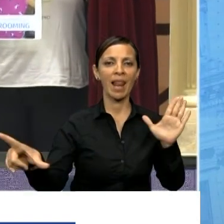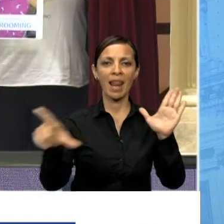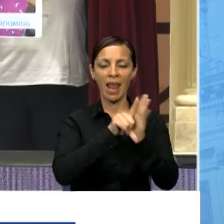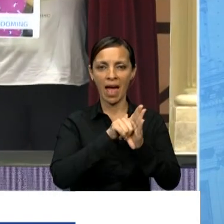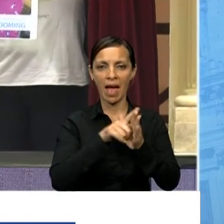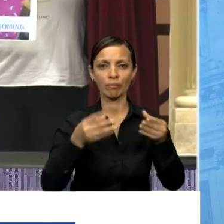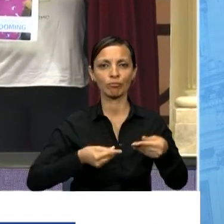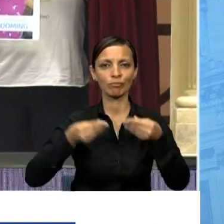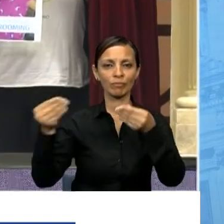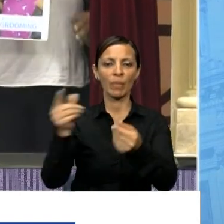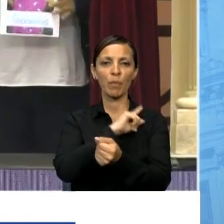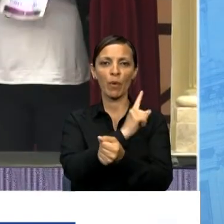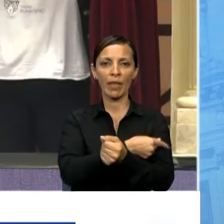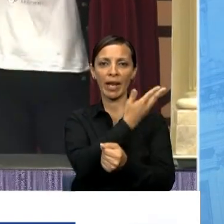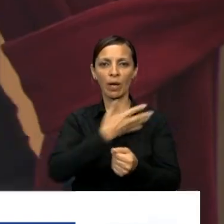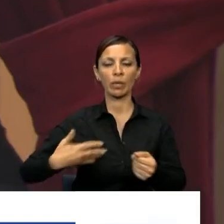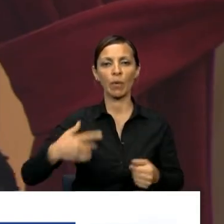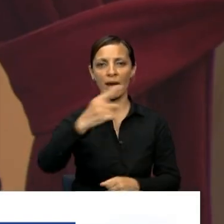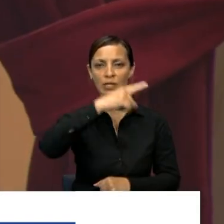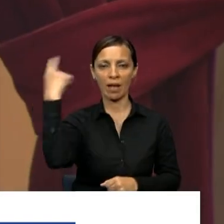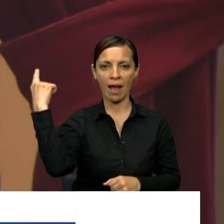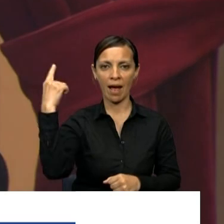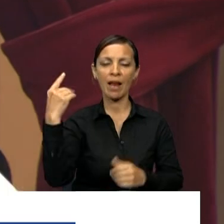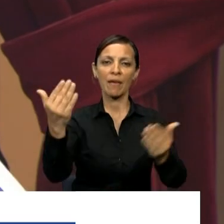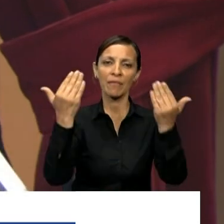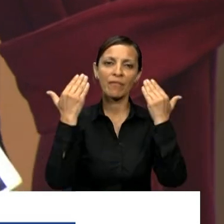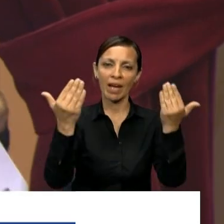se comunicará al Poder Ejecutivo Nacional.